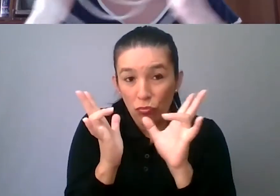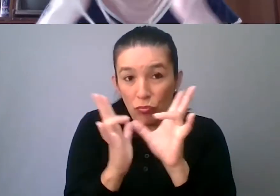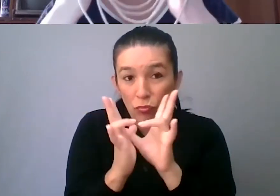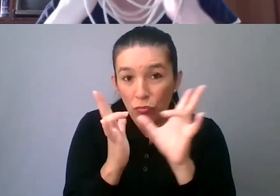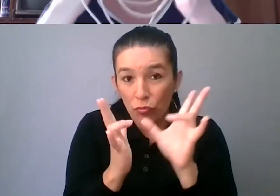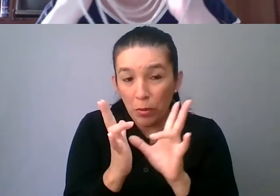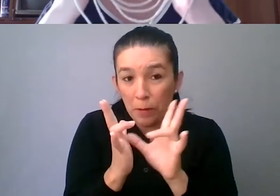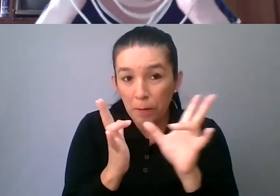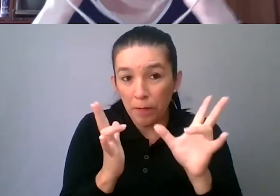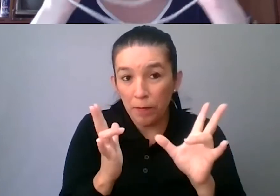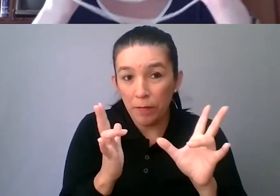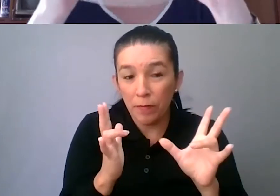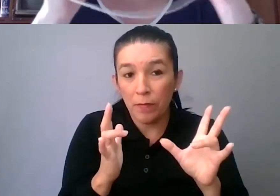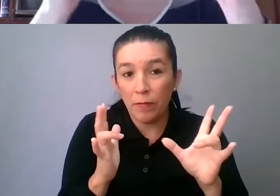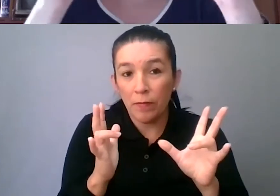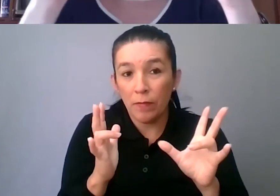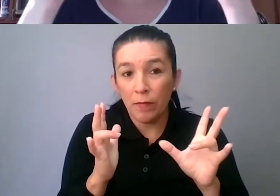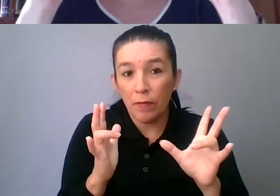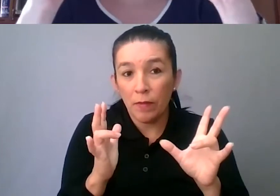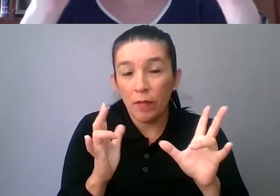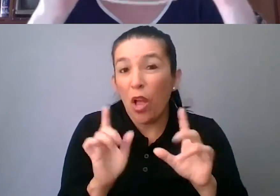encarga de entregarse.